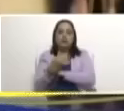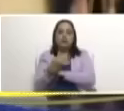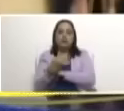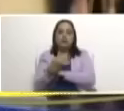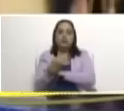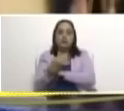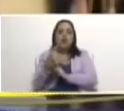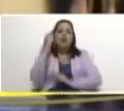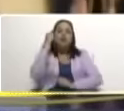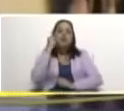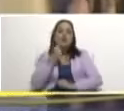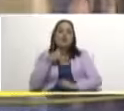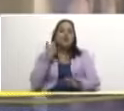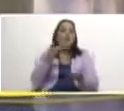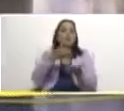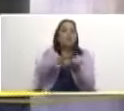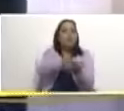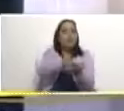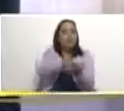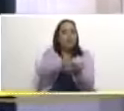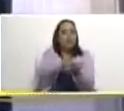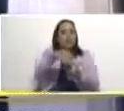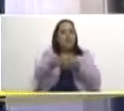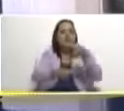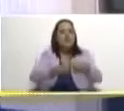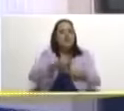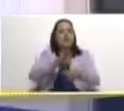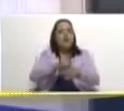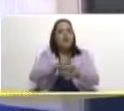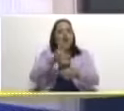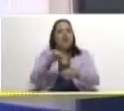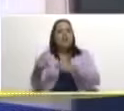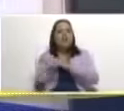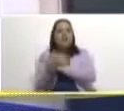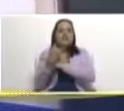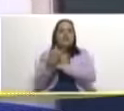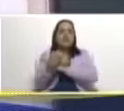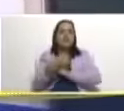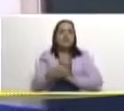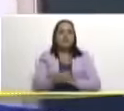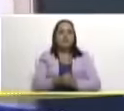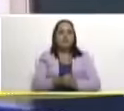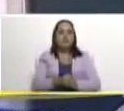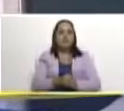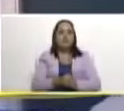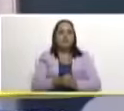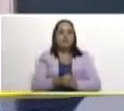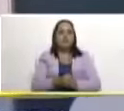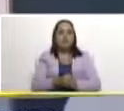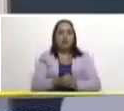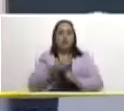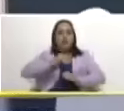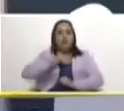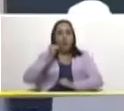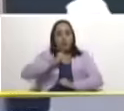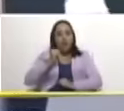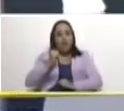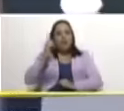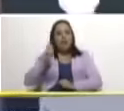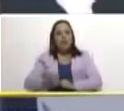Sucre murió producto de la traición de Bogotá y Quito,